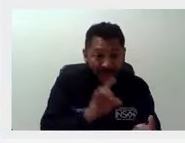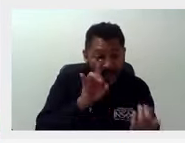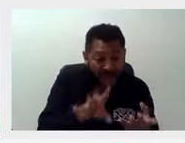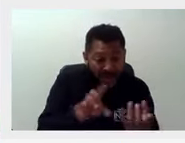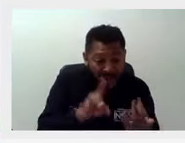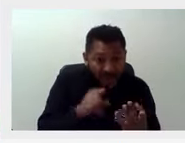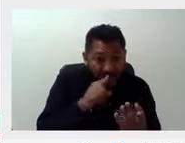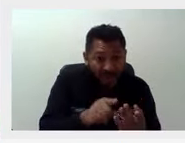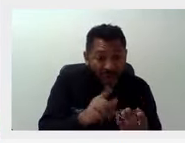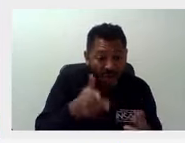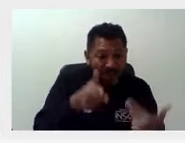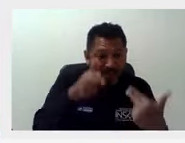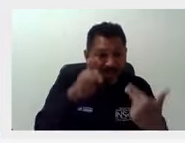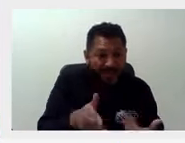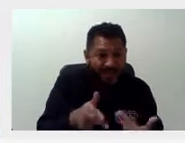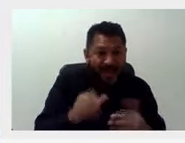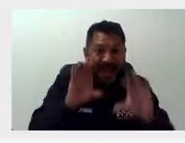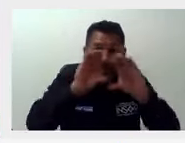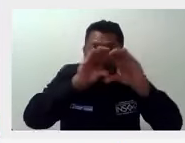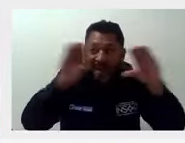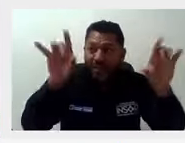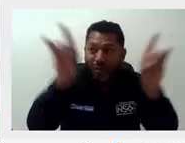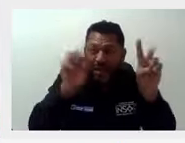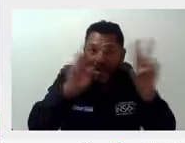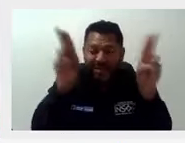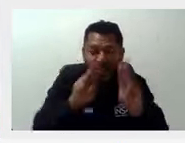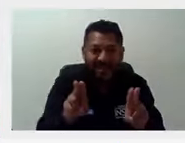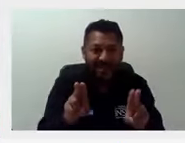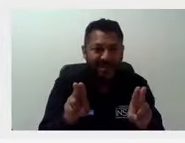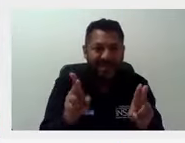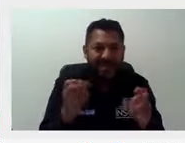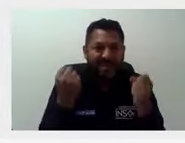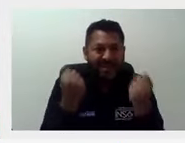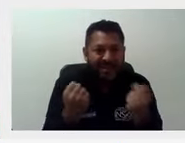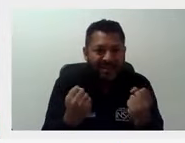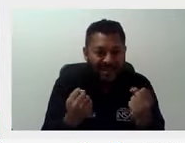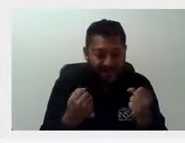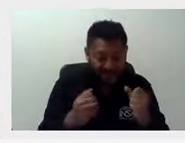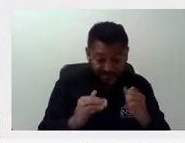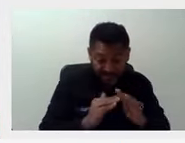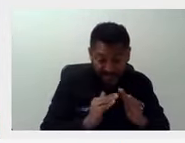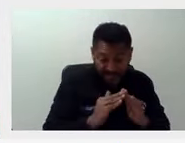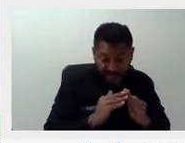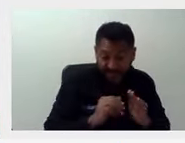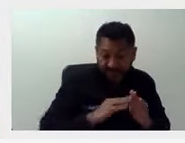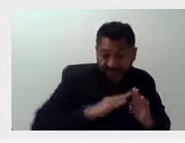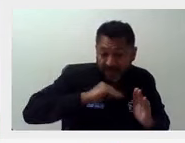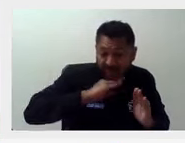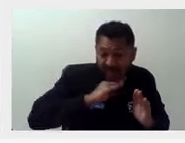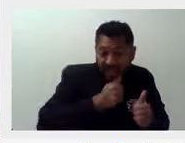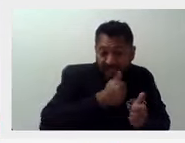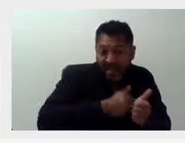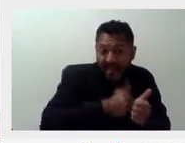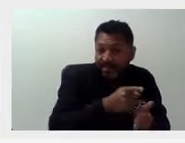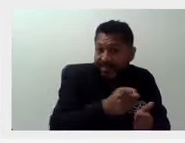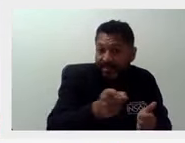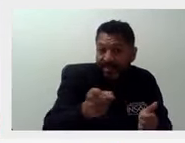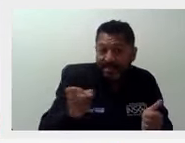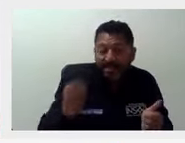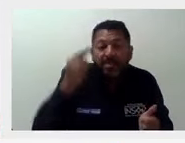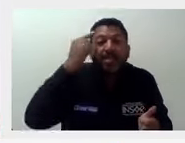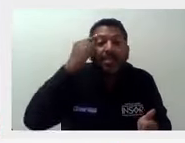que no resisten, porque pues cada uno en su hogar tiene lo que tiene que tener, o sea, no tiene por qué